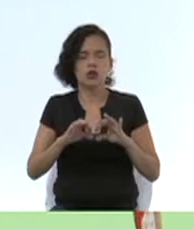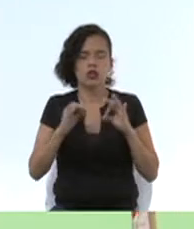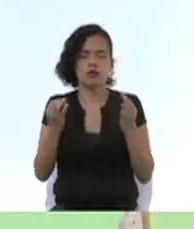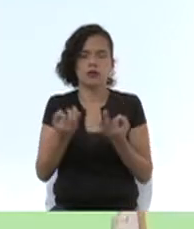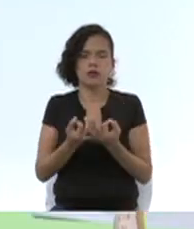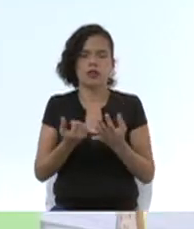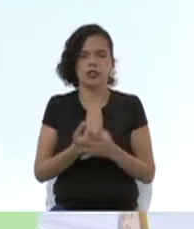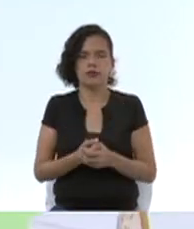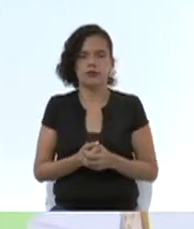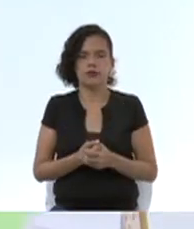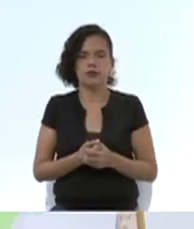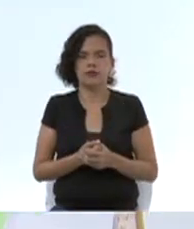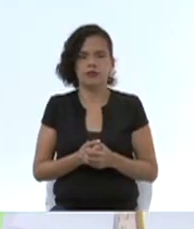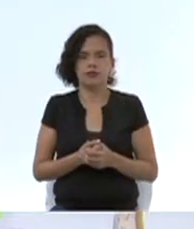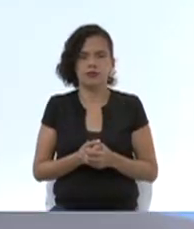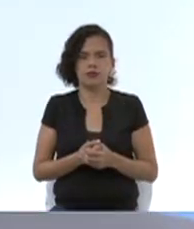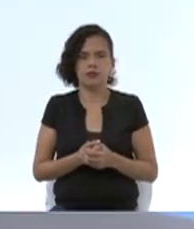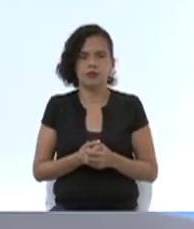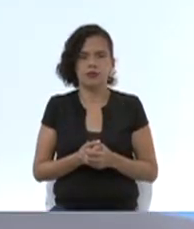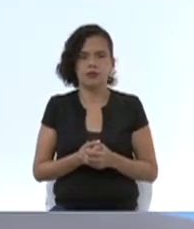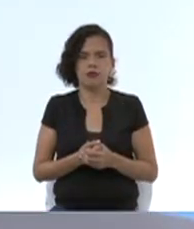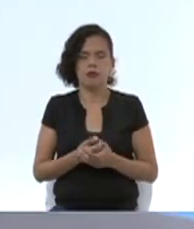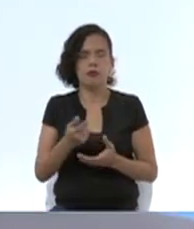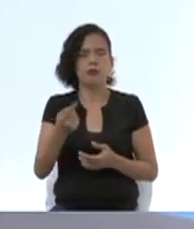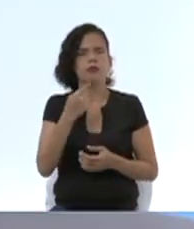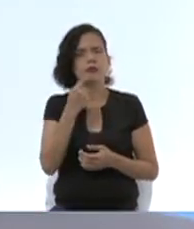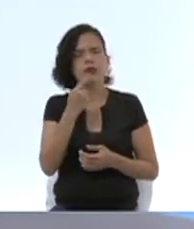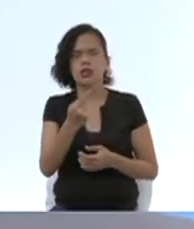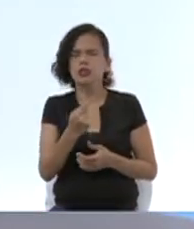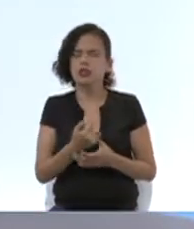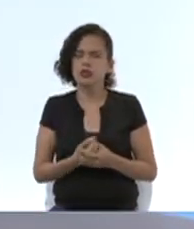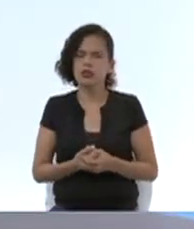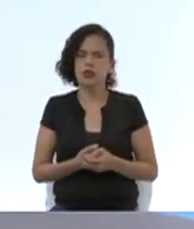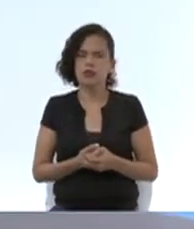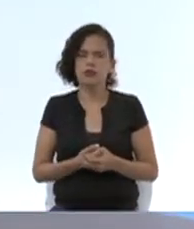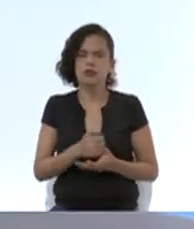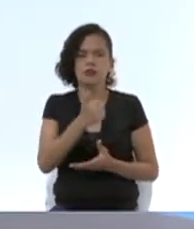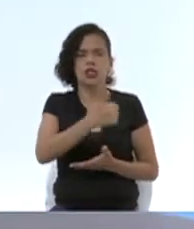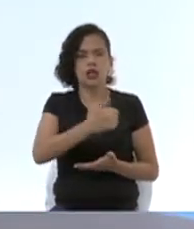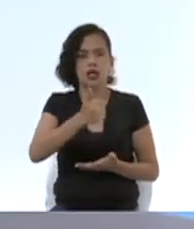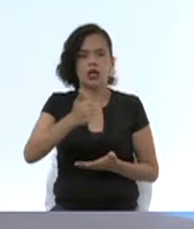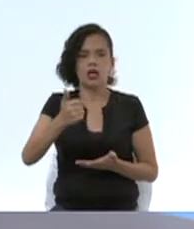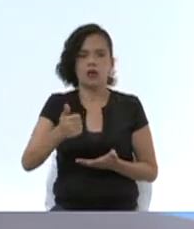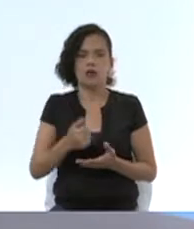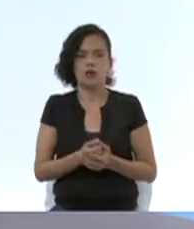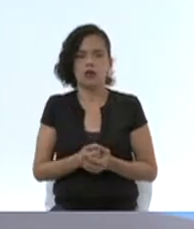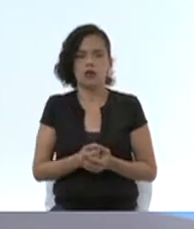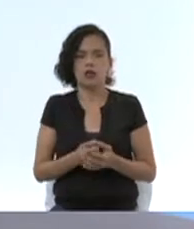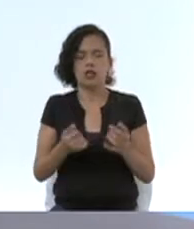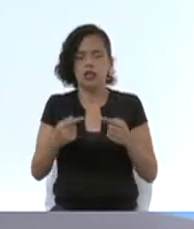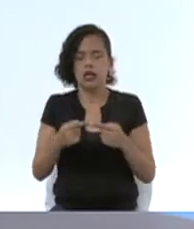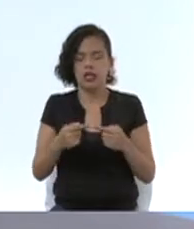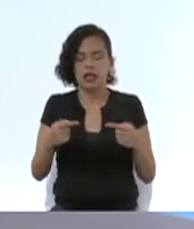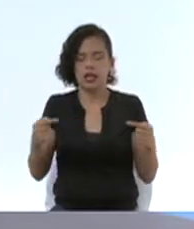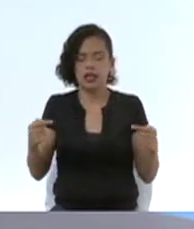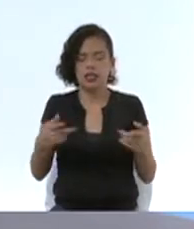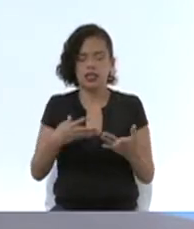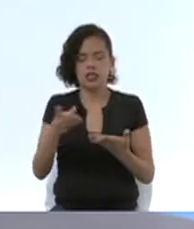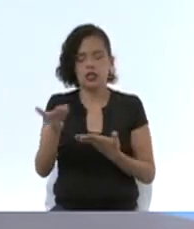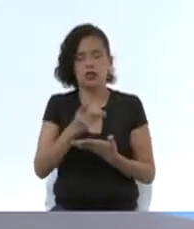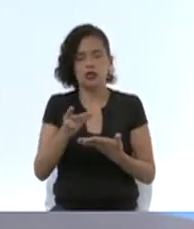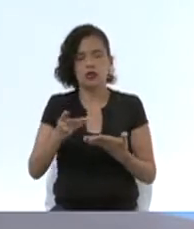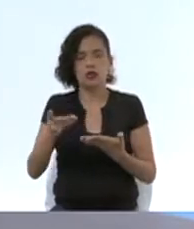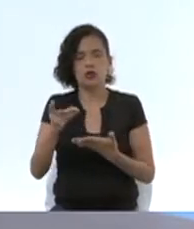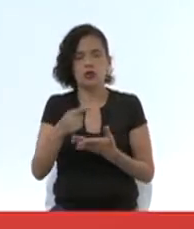familia. Sí, maestra Yelixa, a propósito de lo que estás diciendo, cada una de las líneas, de los